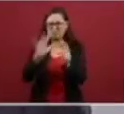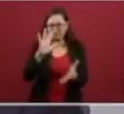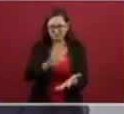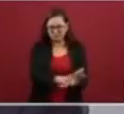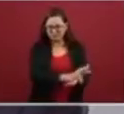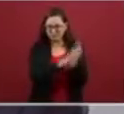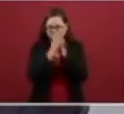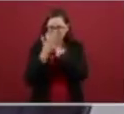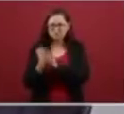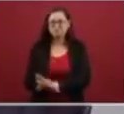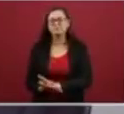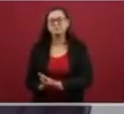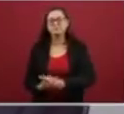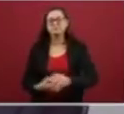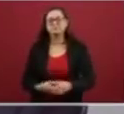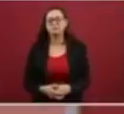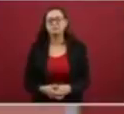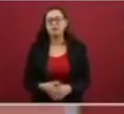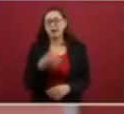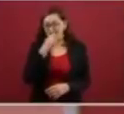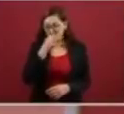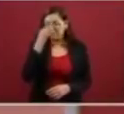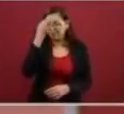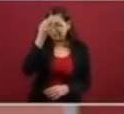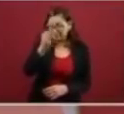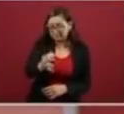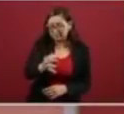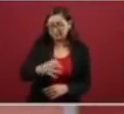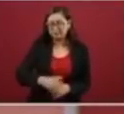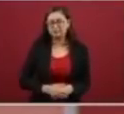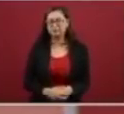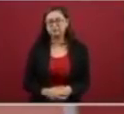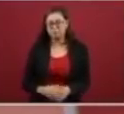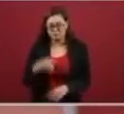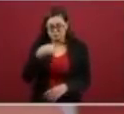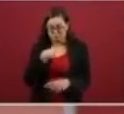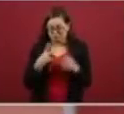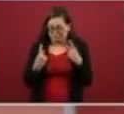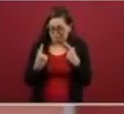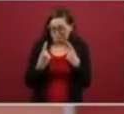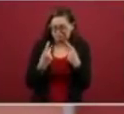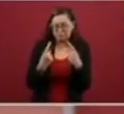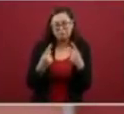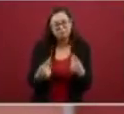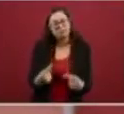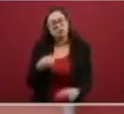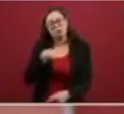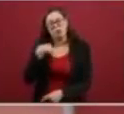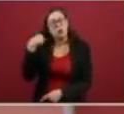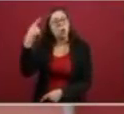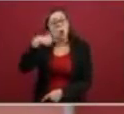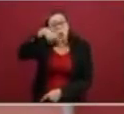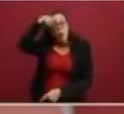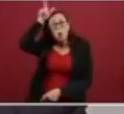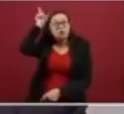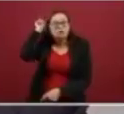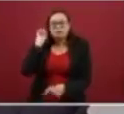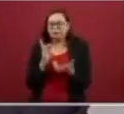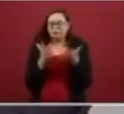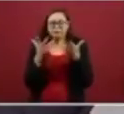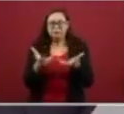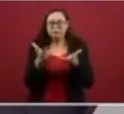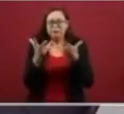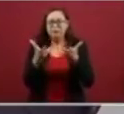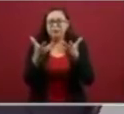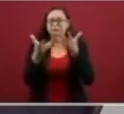confieso que mi activismo, mi loca pasión, tiene